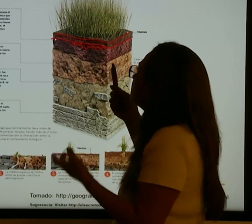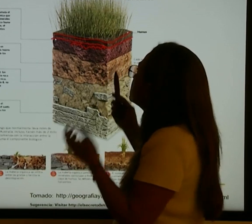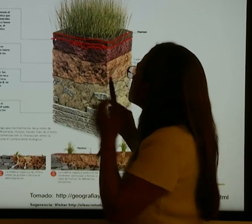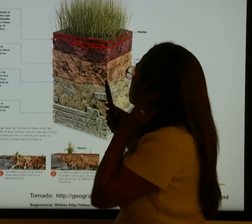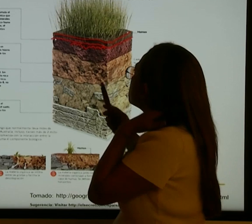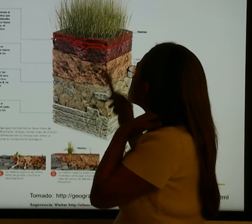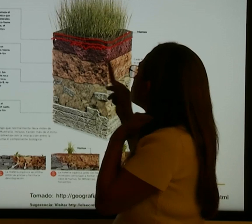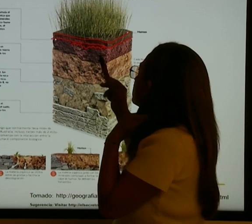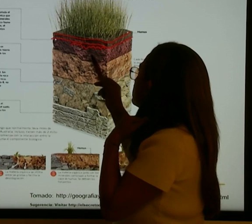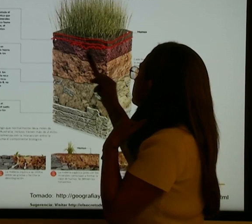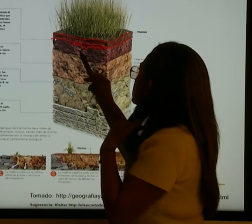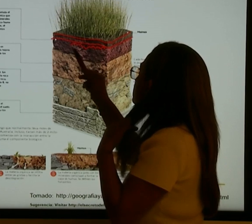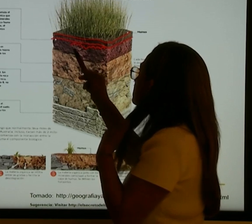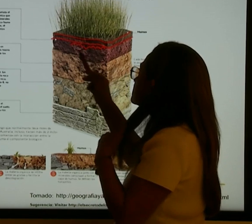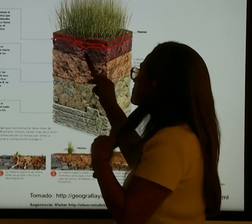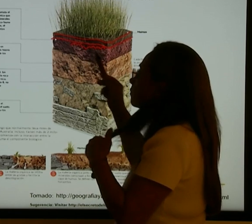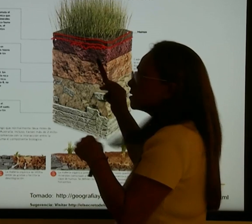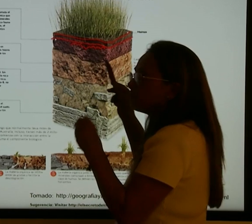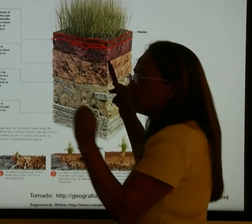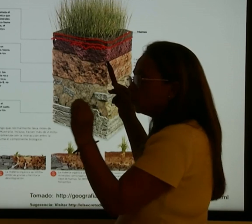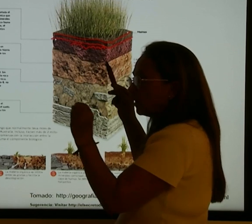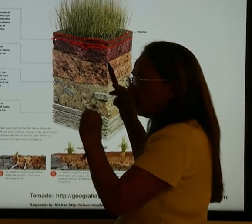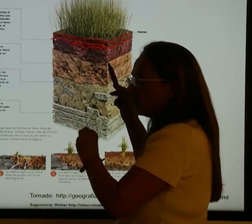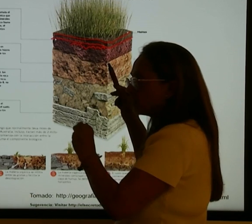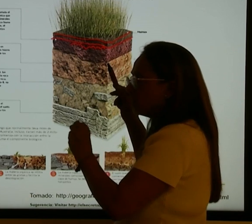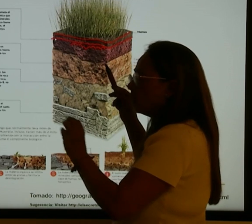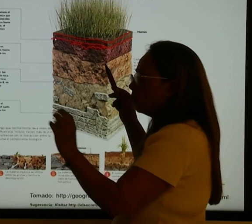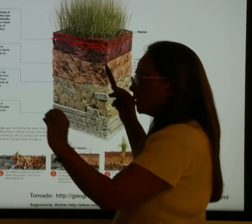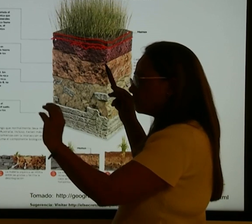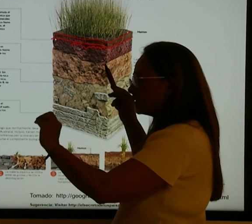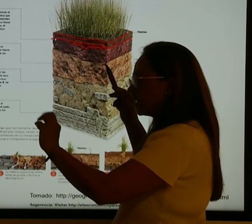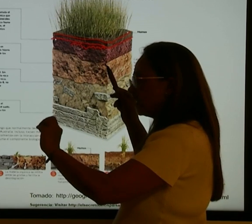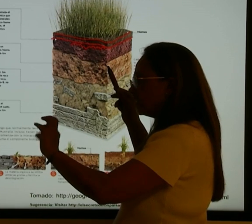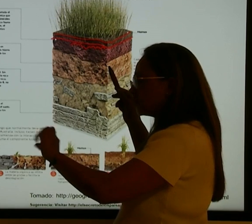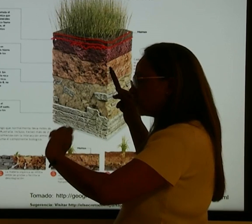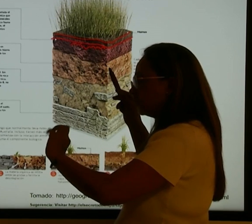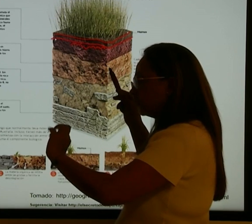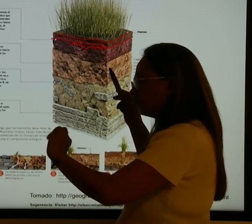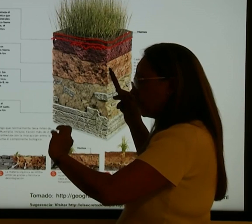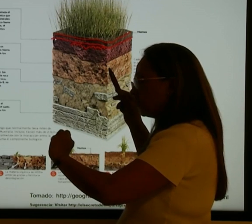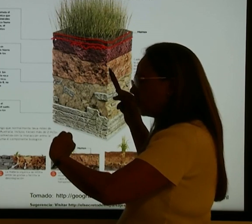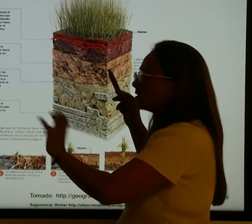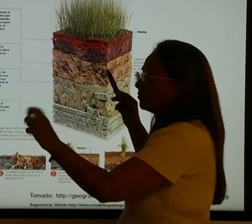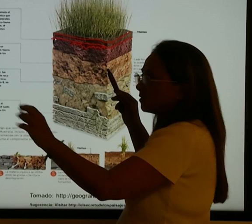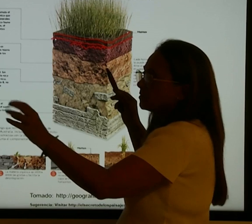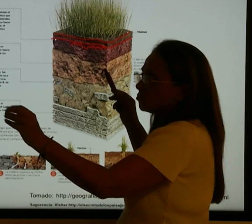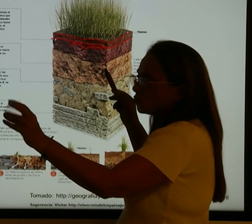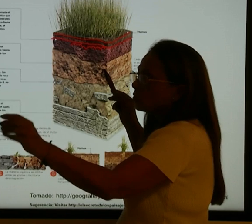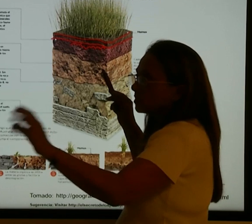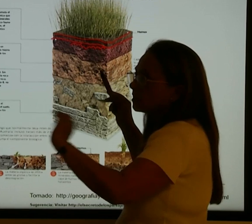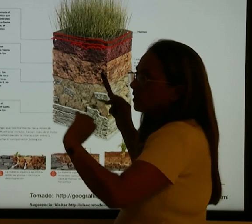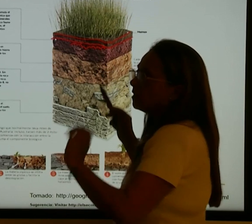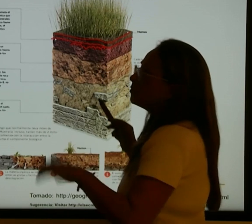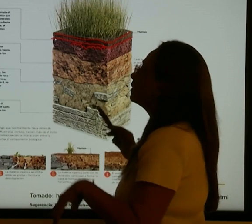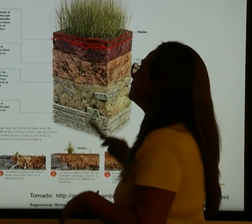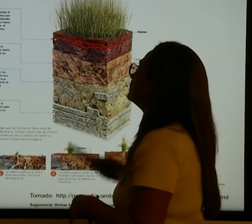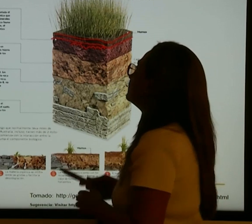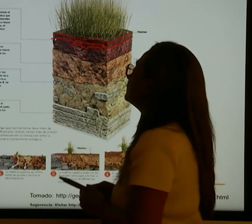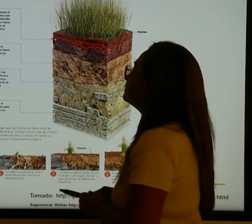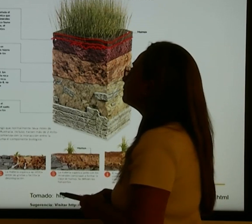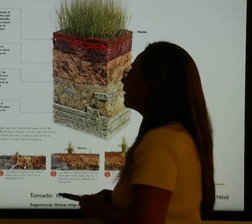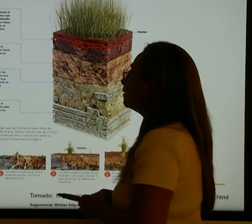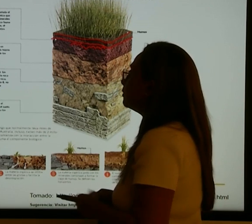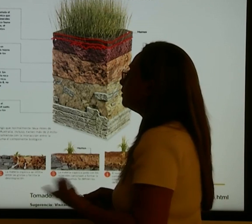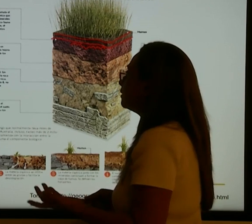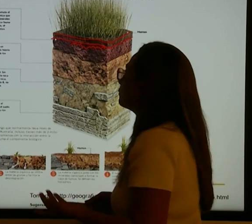muchas cosas, ¿no? Pero aún quedaba un largo camino. Mientras ellos viajaban en la bestia, nosotros nos dirigimos al siguiente punto, en